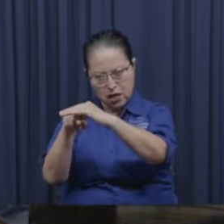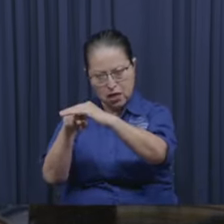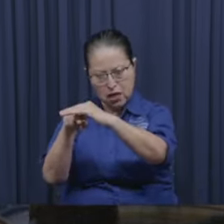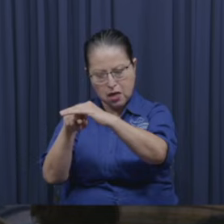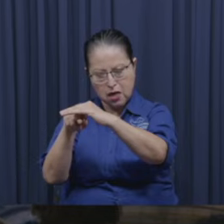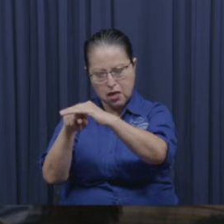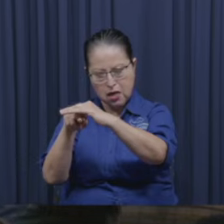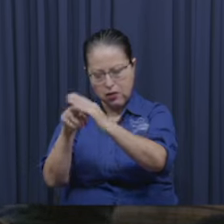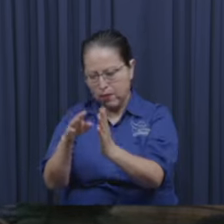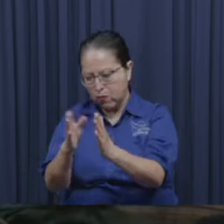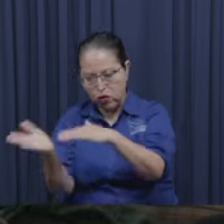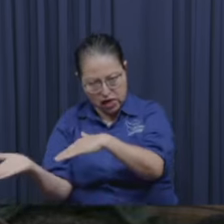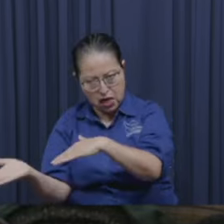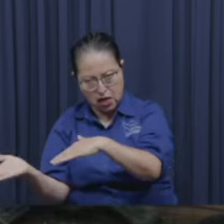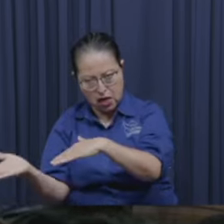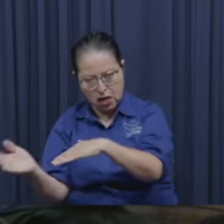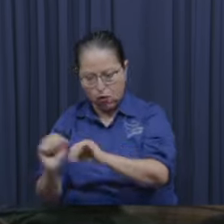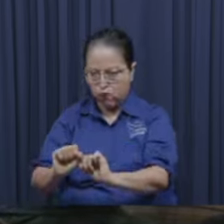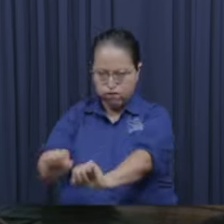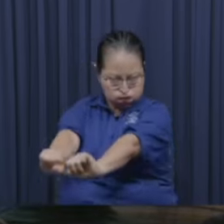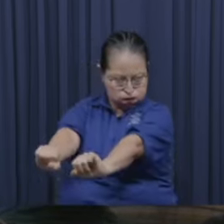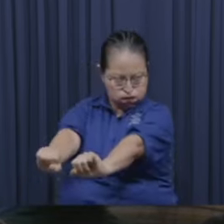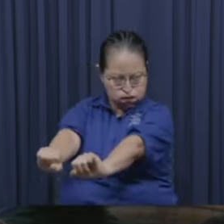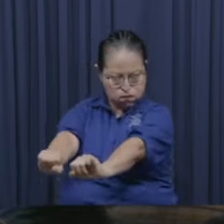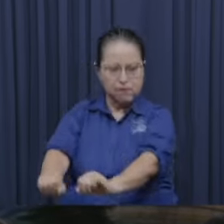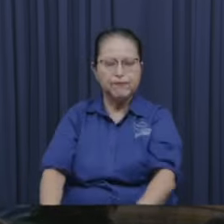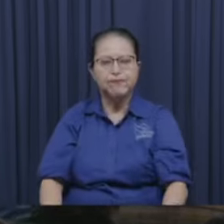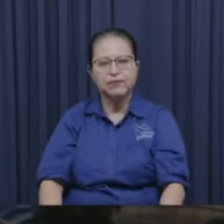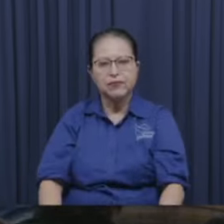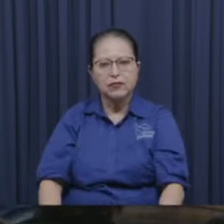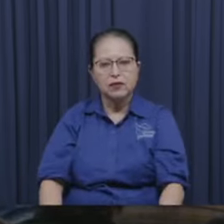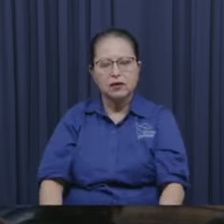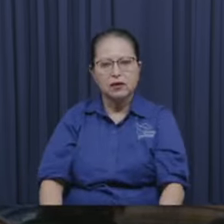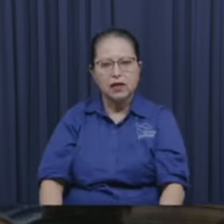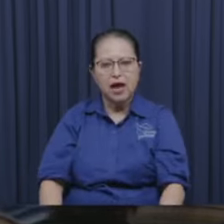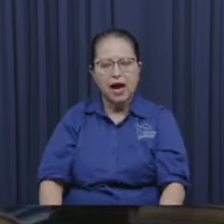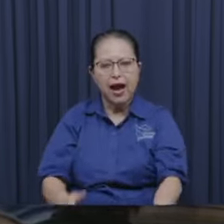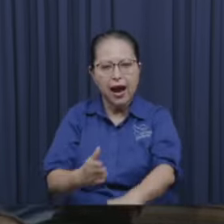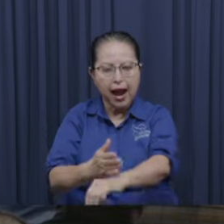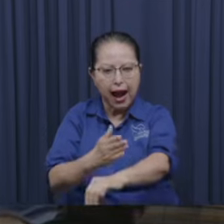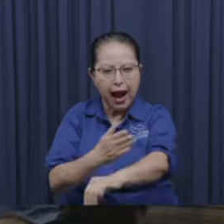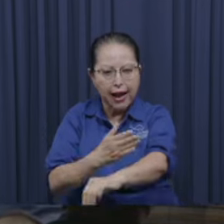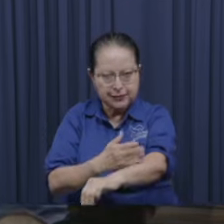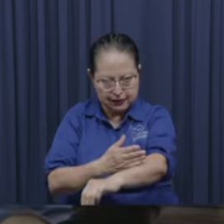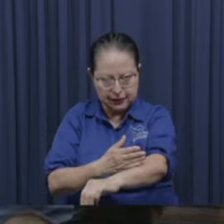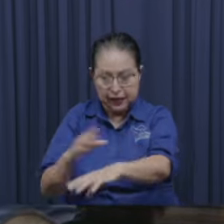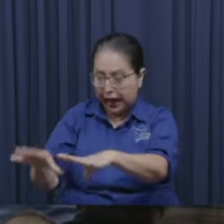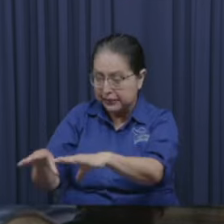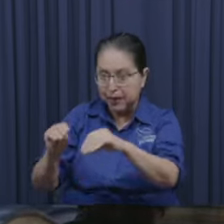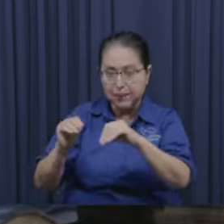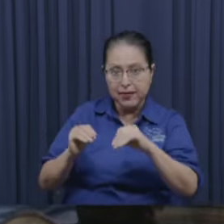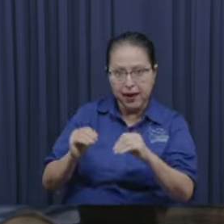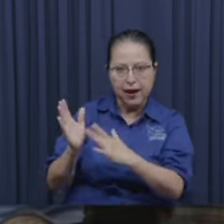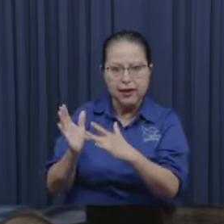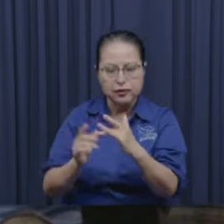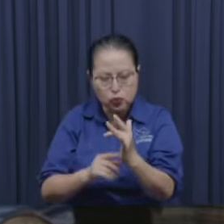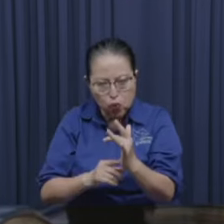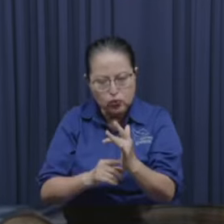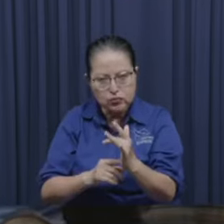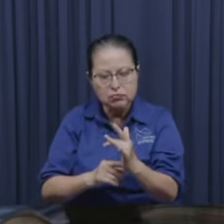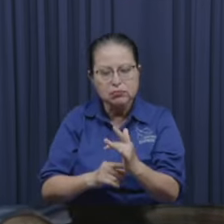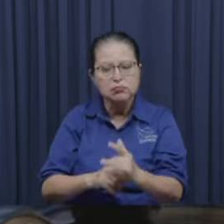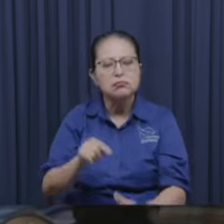palmolive si cuando se llegó ese momento antes de eso habían muerto a sus pasiones esos serán